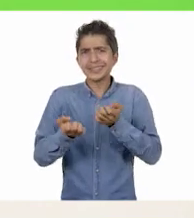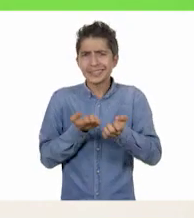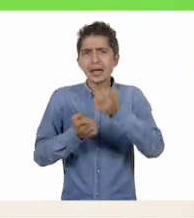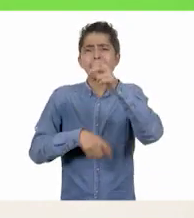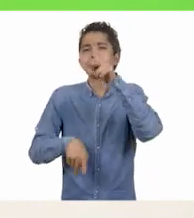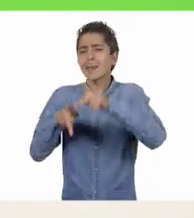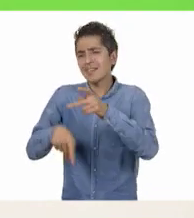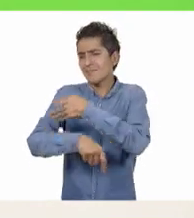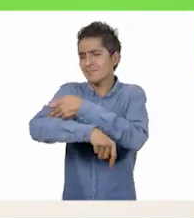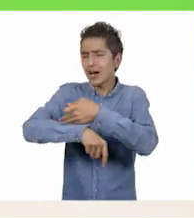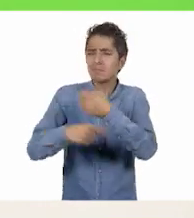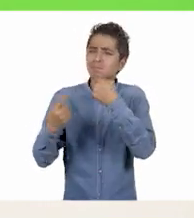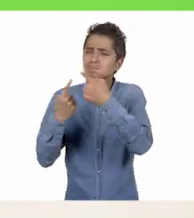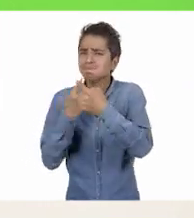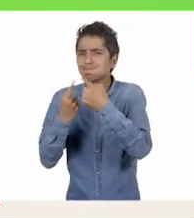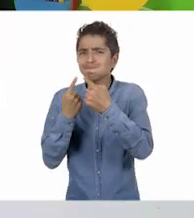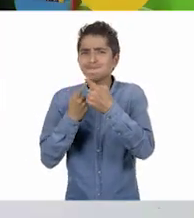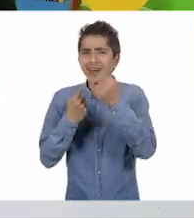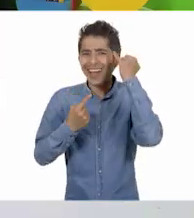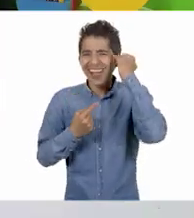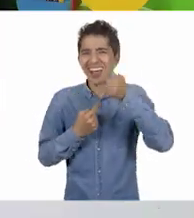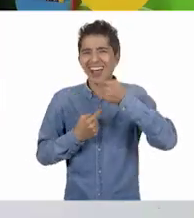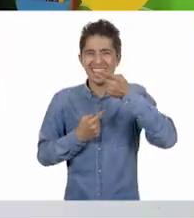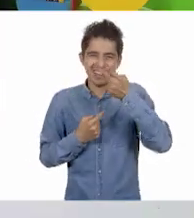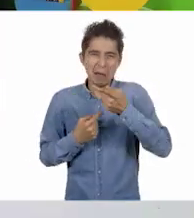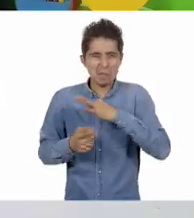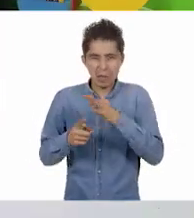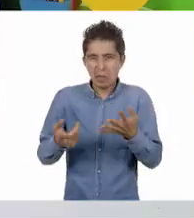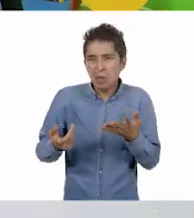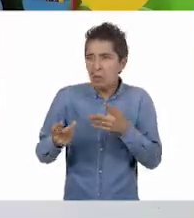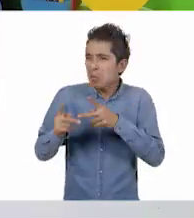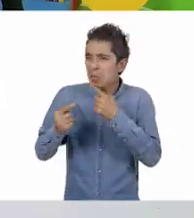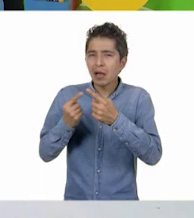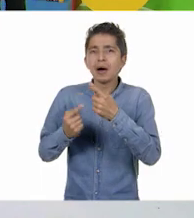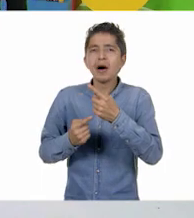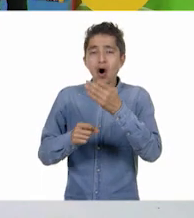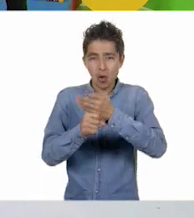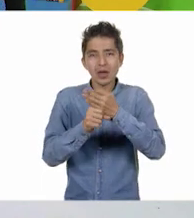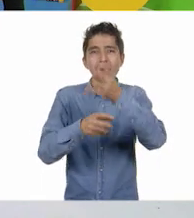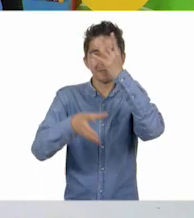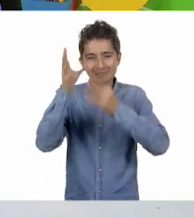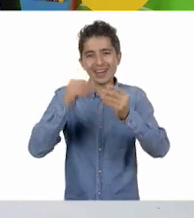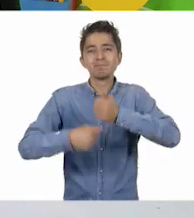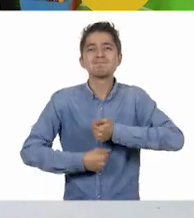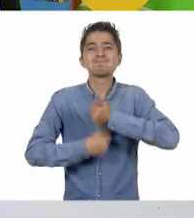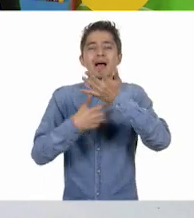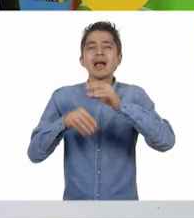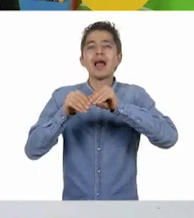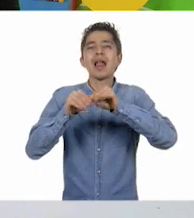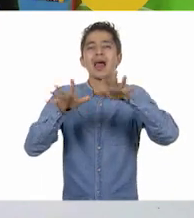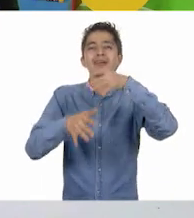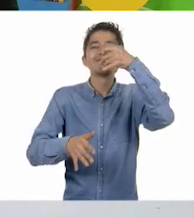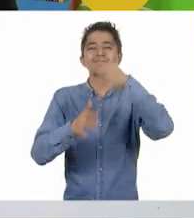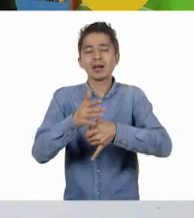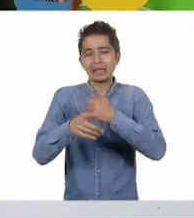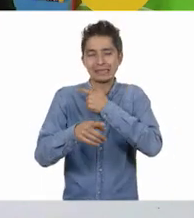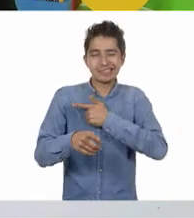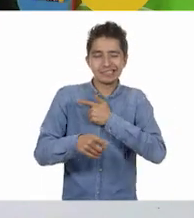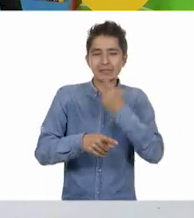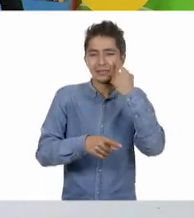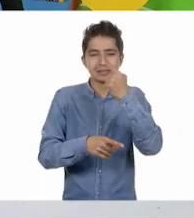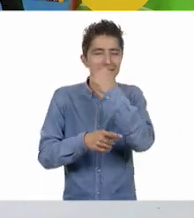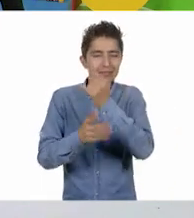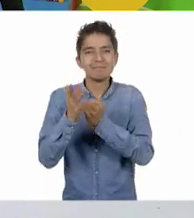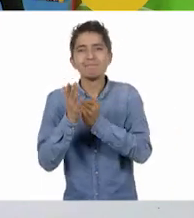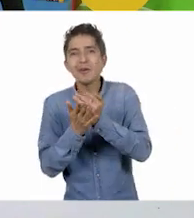platicas con tu familia en tu lengua materna? Hoy aprendimos a expresar de manera amplia, clara y precisa gustos y